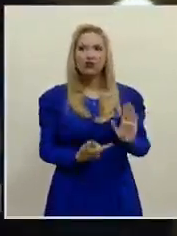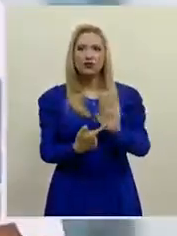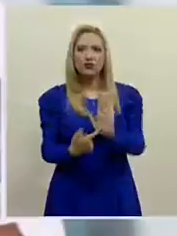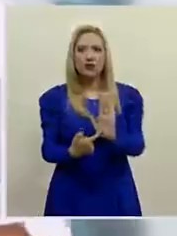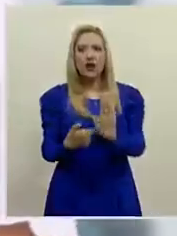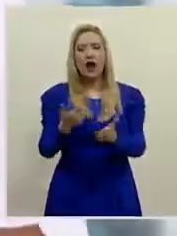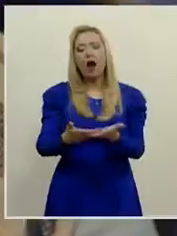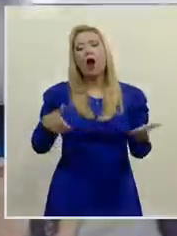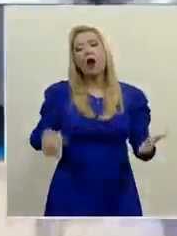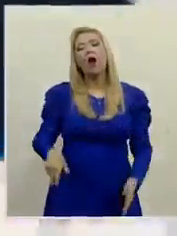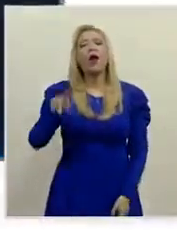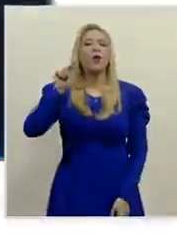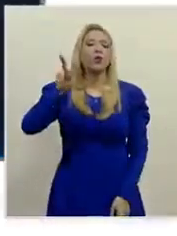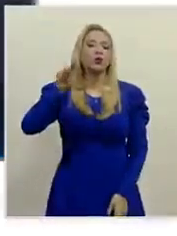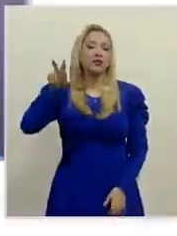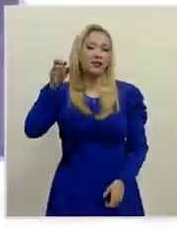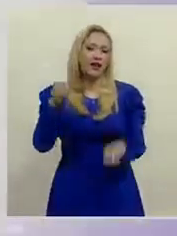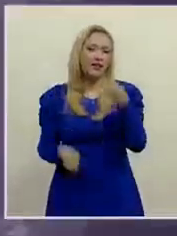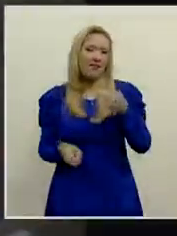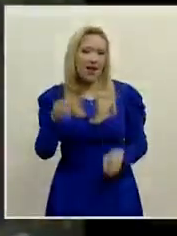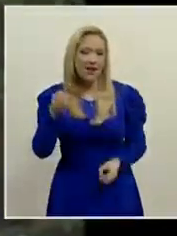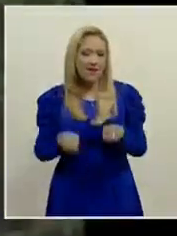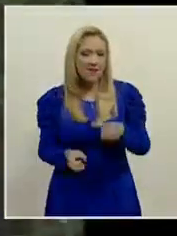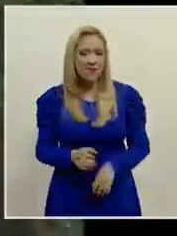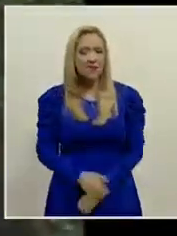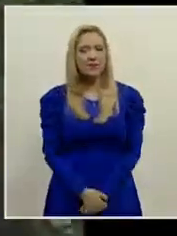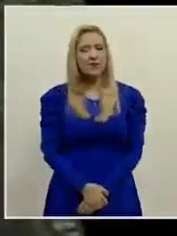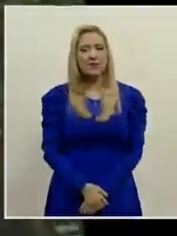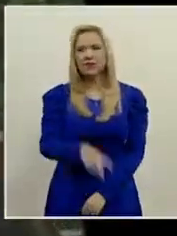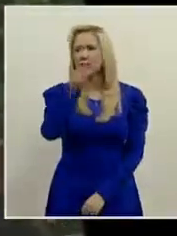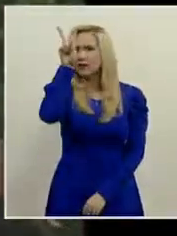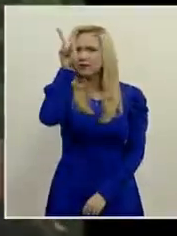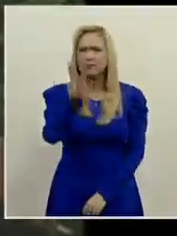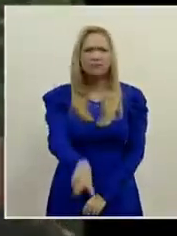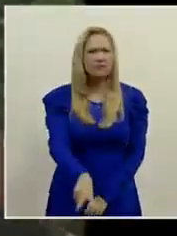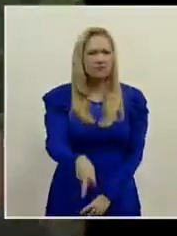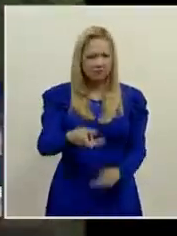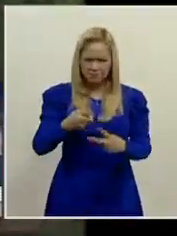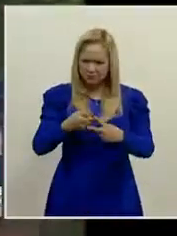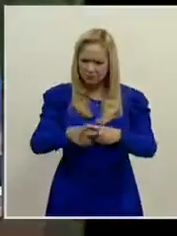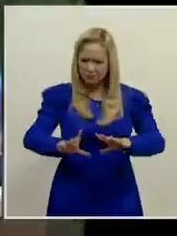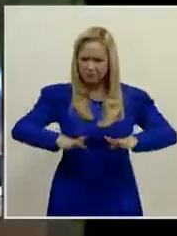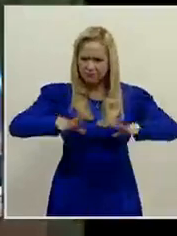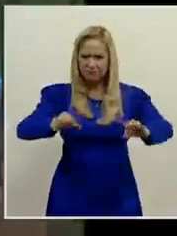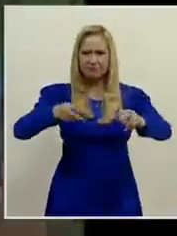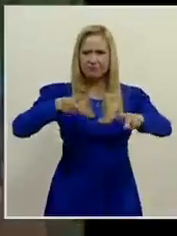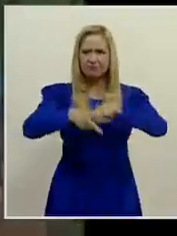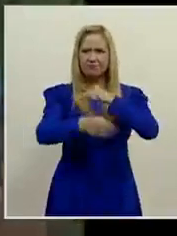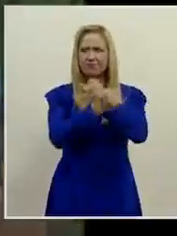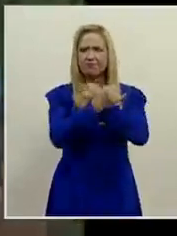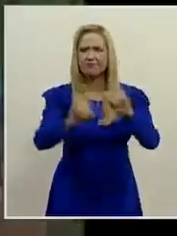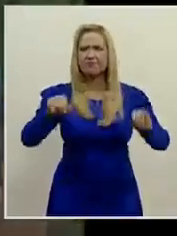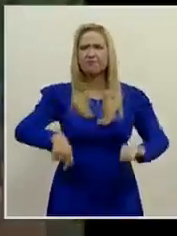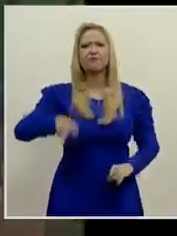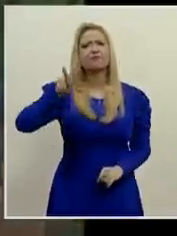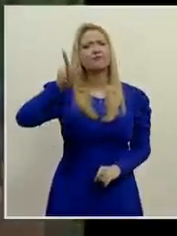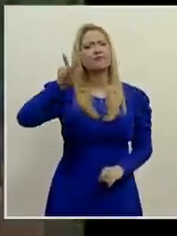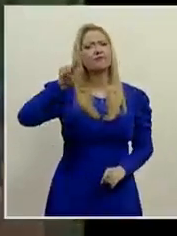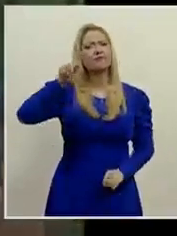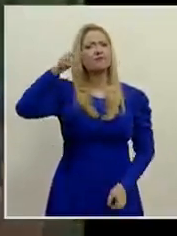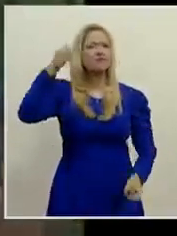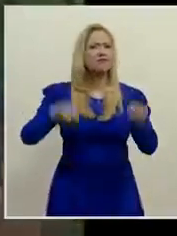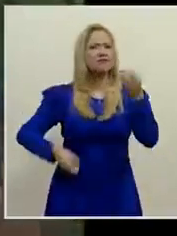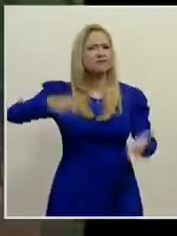hoy es Justicia TV. No cabe duda que el arranque formal de las transmisiones del canal